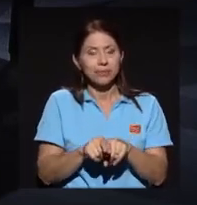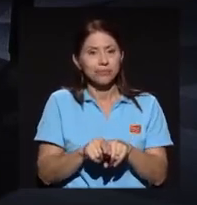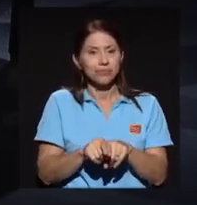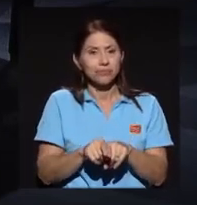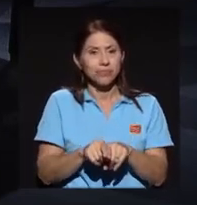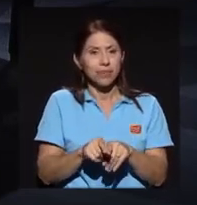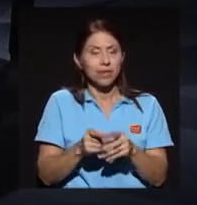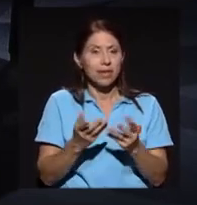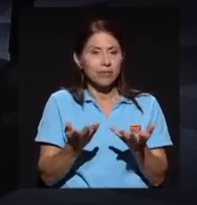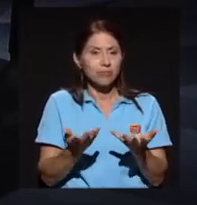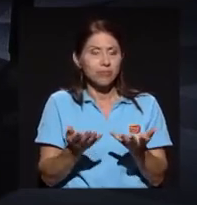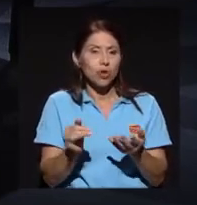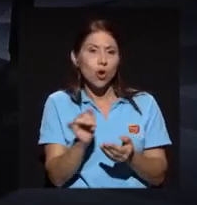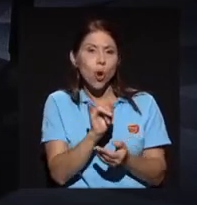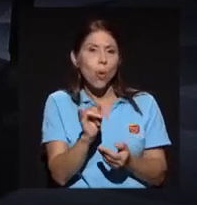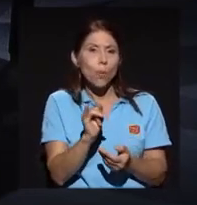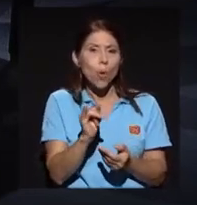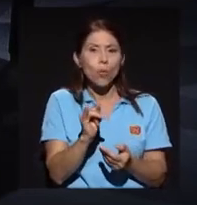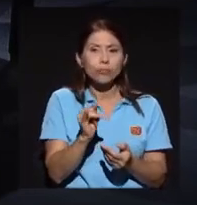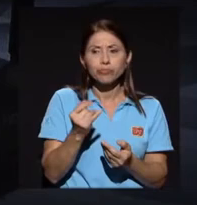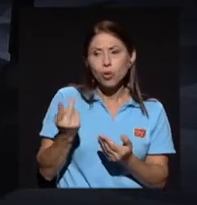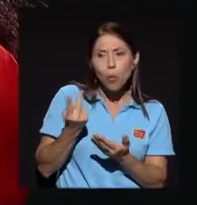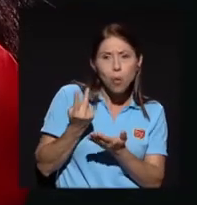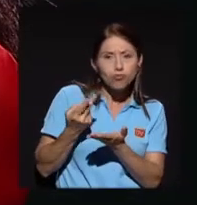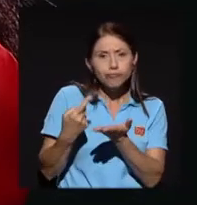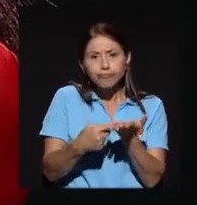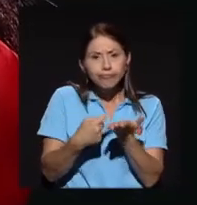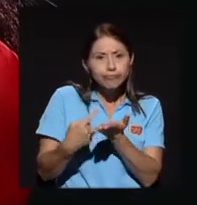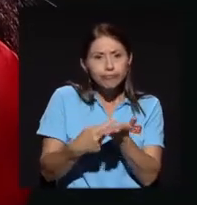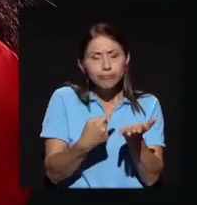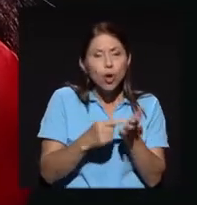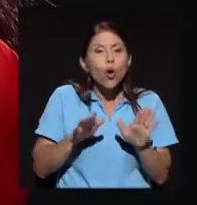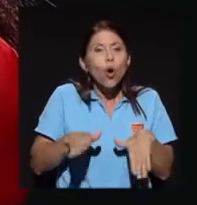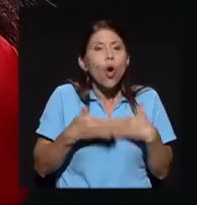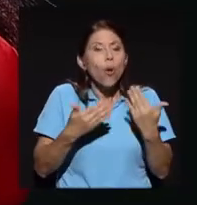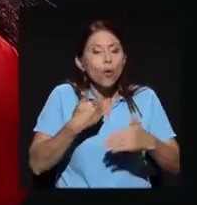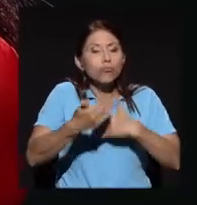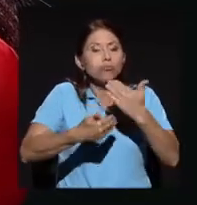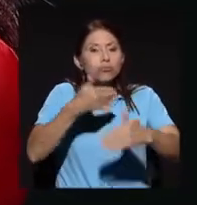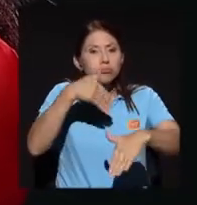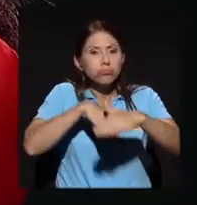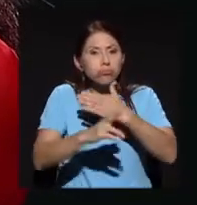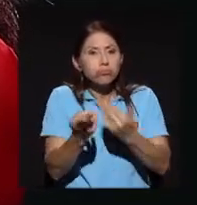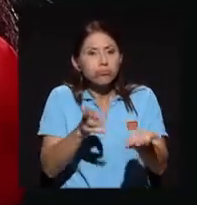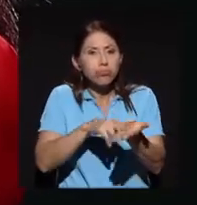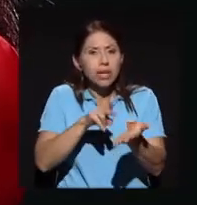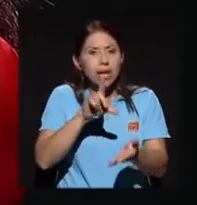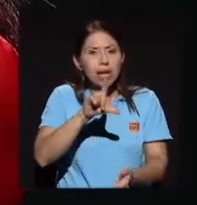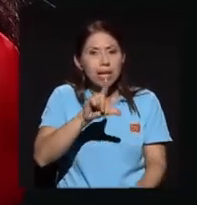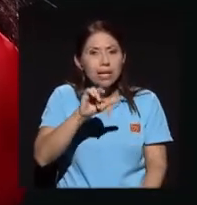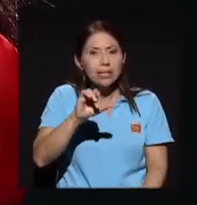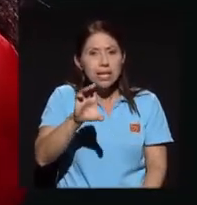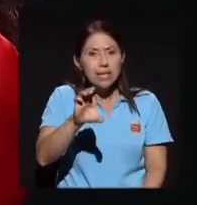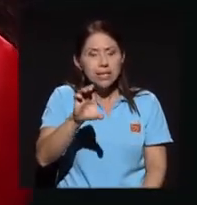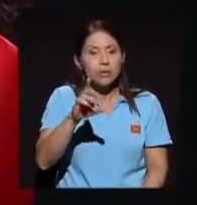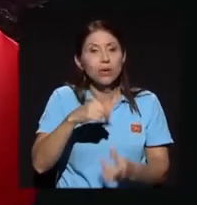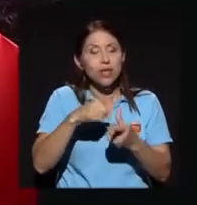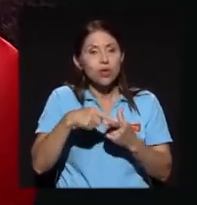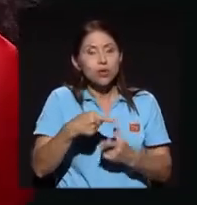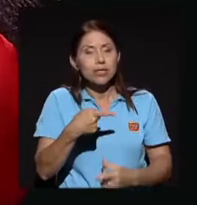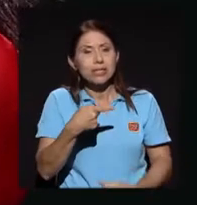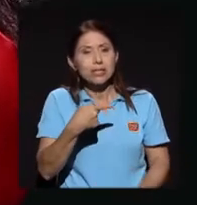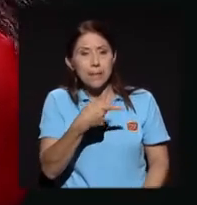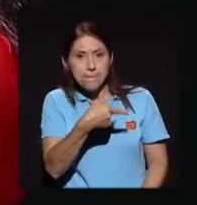cierta forma de ver cómo cursar la licenciatura. Entonces ahí fue donde concibimos que podíamos hacer